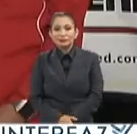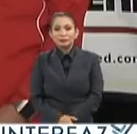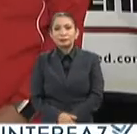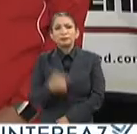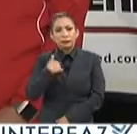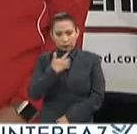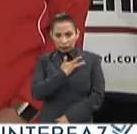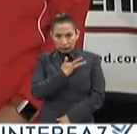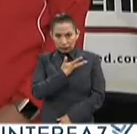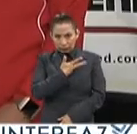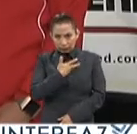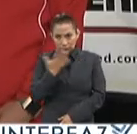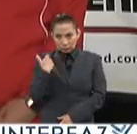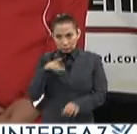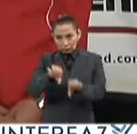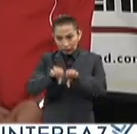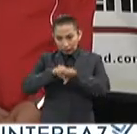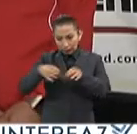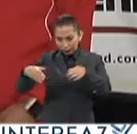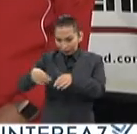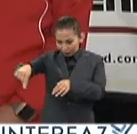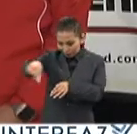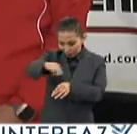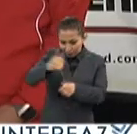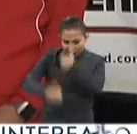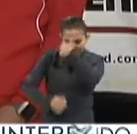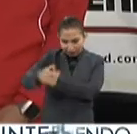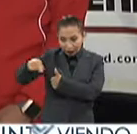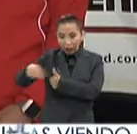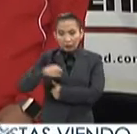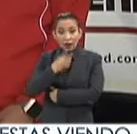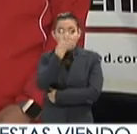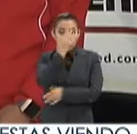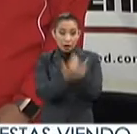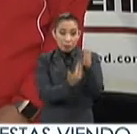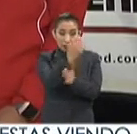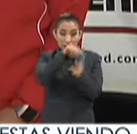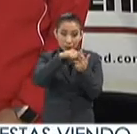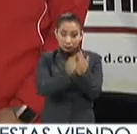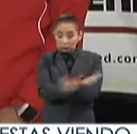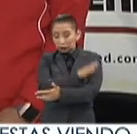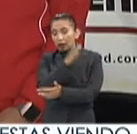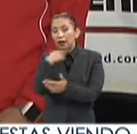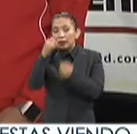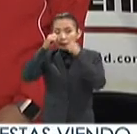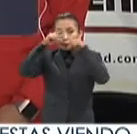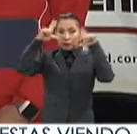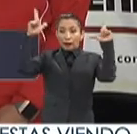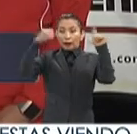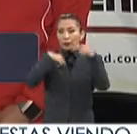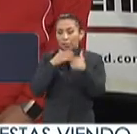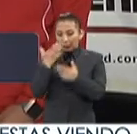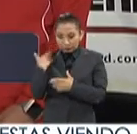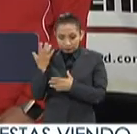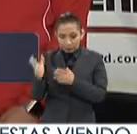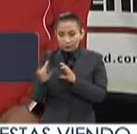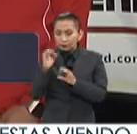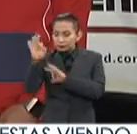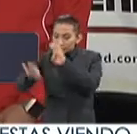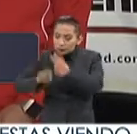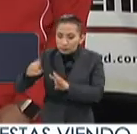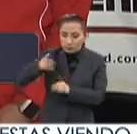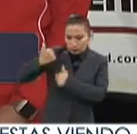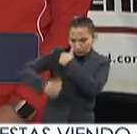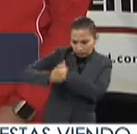Tengo un equipo de corredores, entonces mi día empieza a las 4 de la mañana. Atiendo a mis